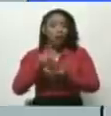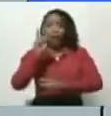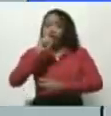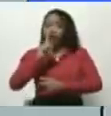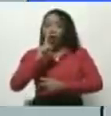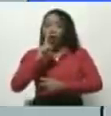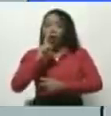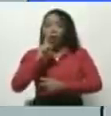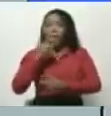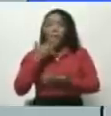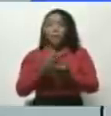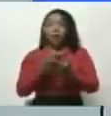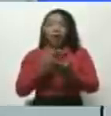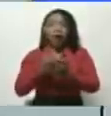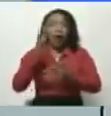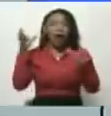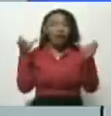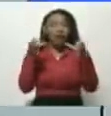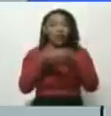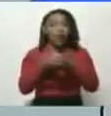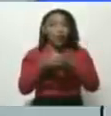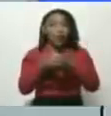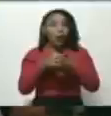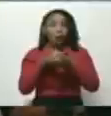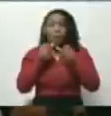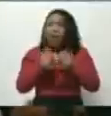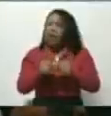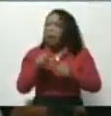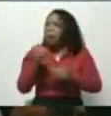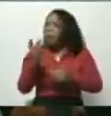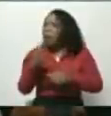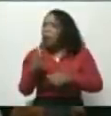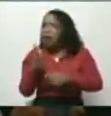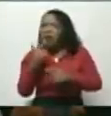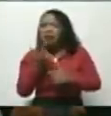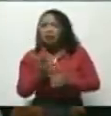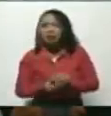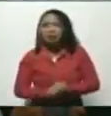excederse en las conferencias. ¿Me queda?